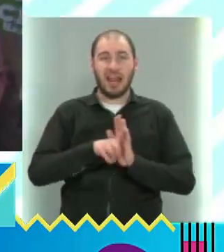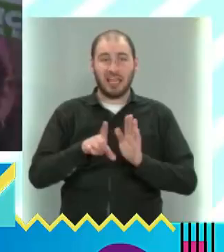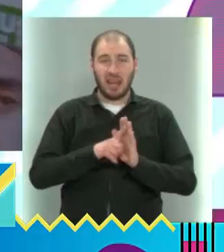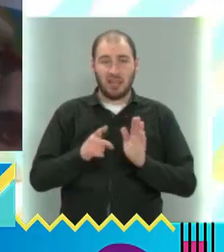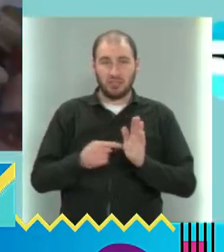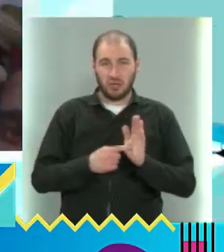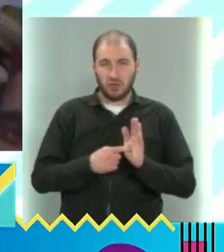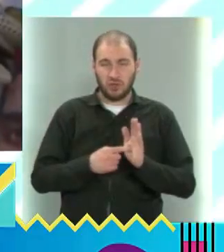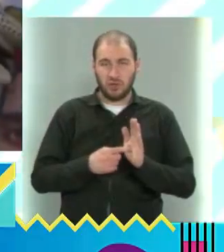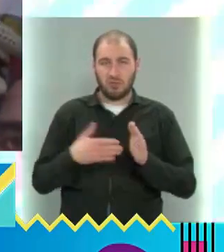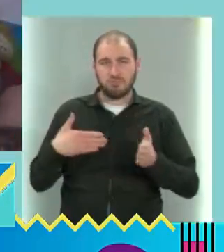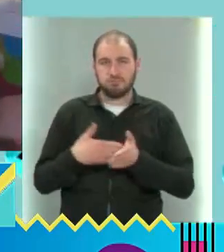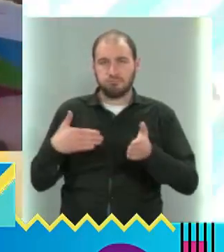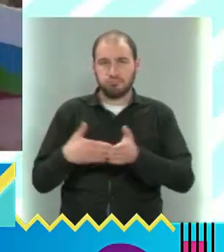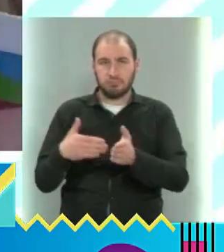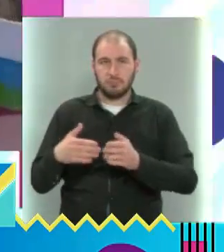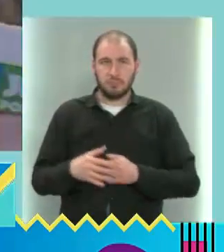legislaciones restrictivas